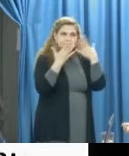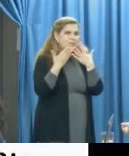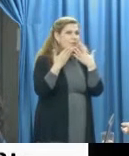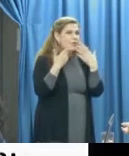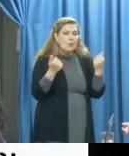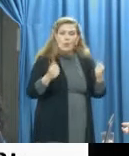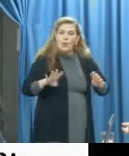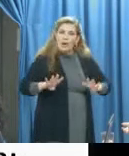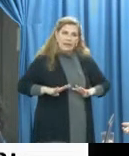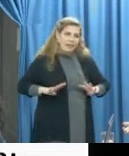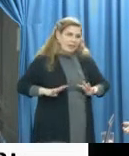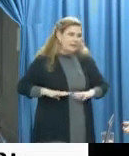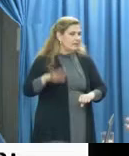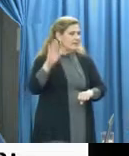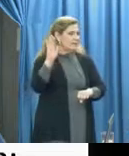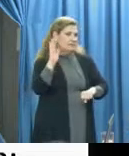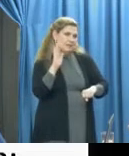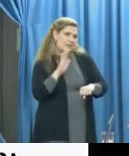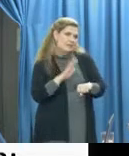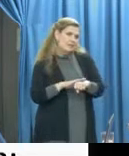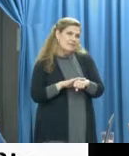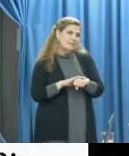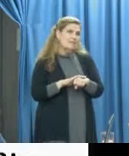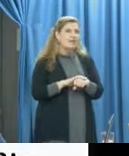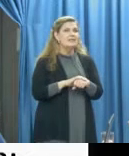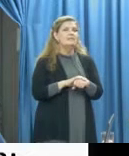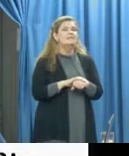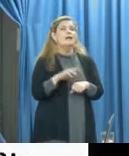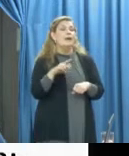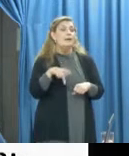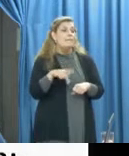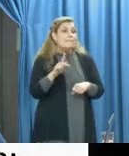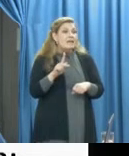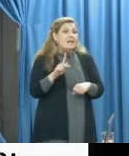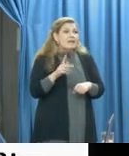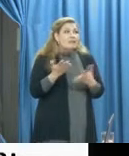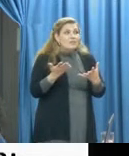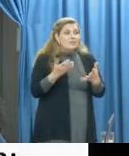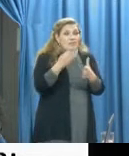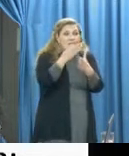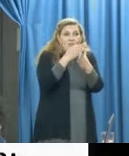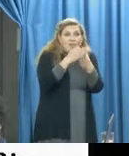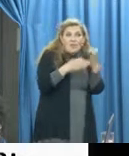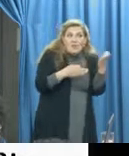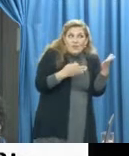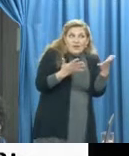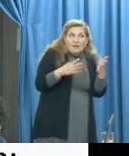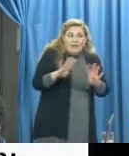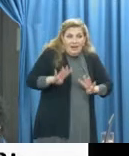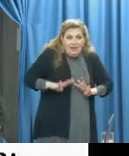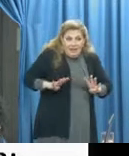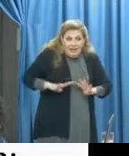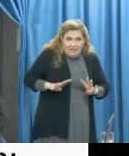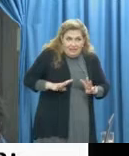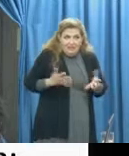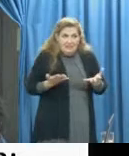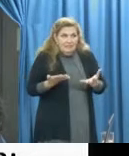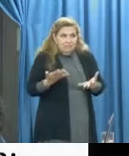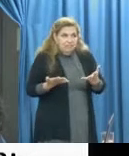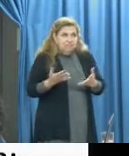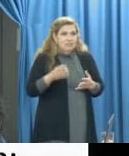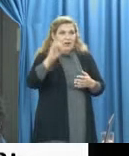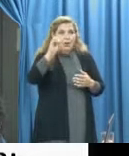otras características que conformen un síndrome, pero tampoco es la sordera neurosensorial sola. Como es